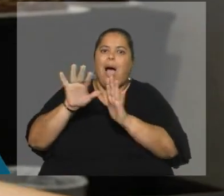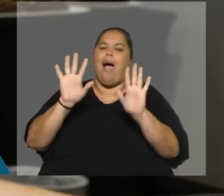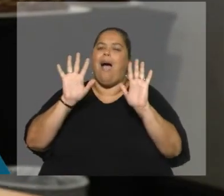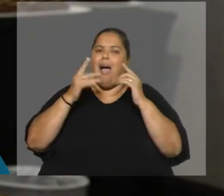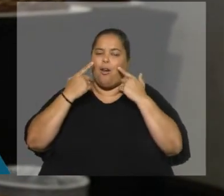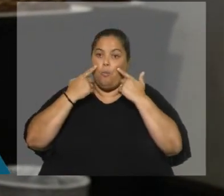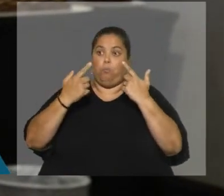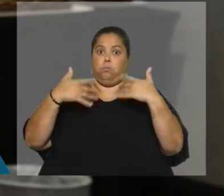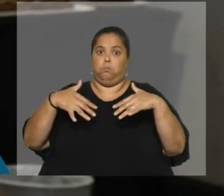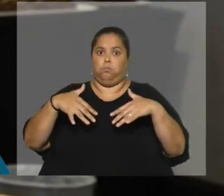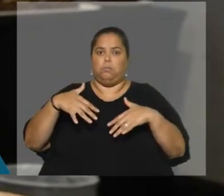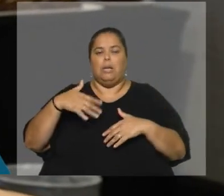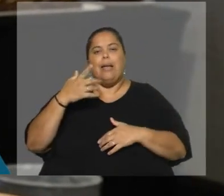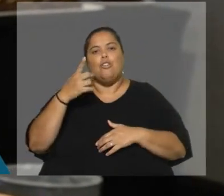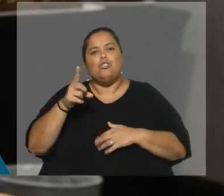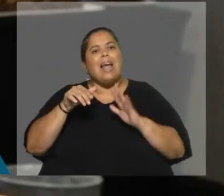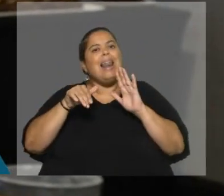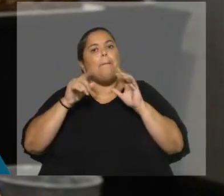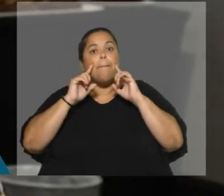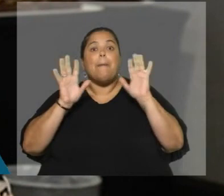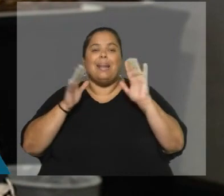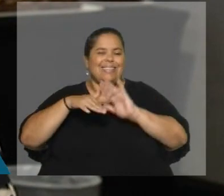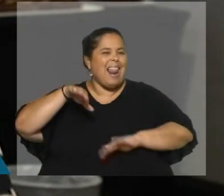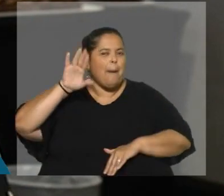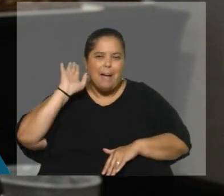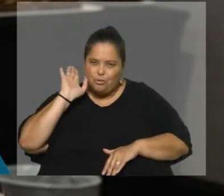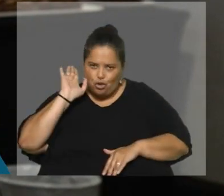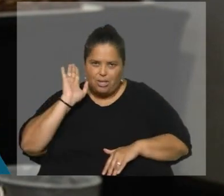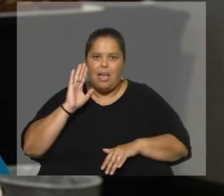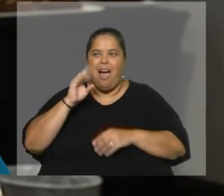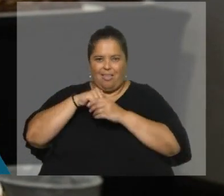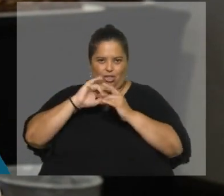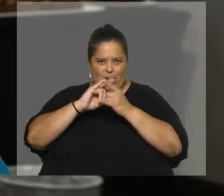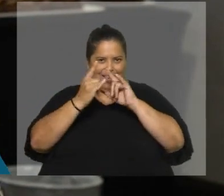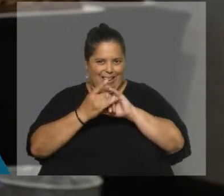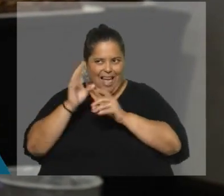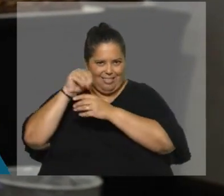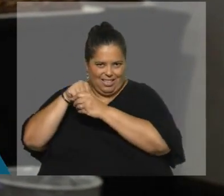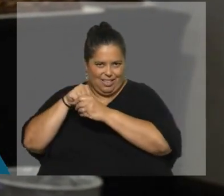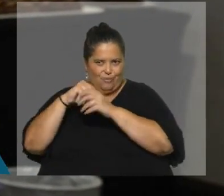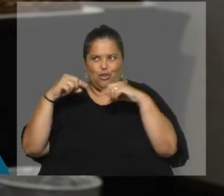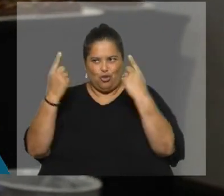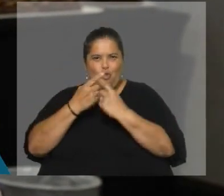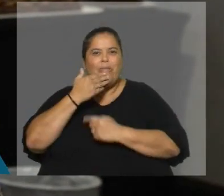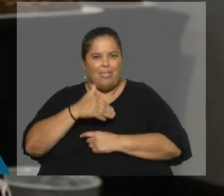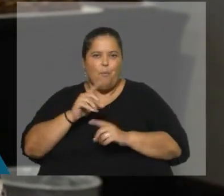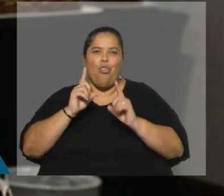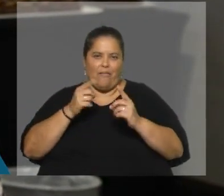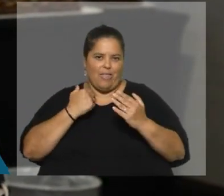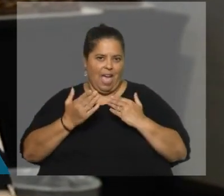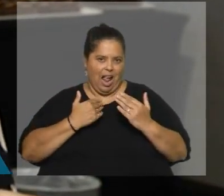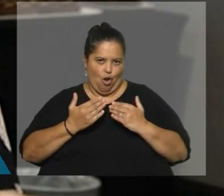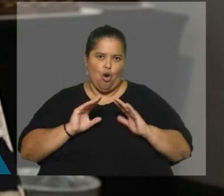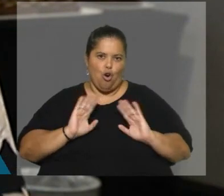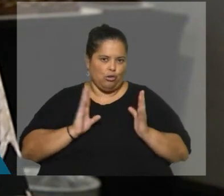parece que la gran mayoría, por lo menos del ámbito legislativo, entendemos la importancia del diálogo, a tal